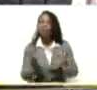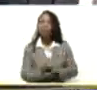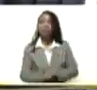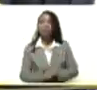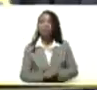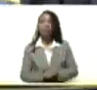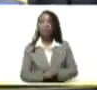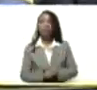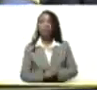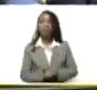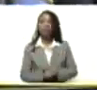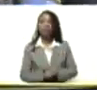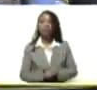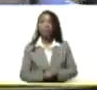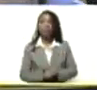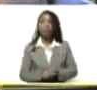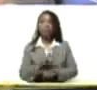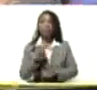Red.